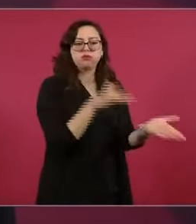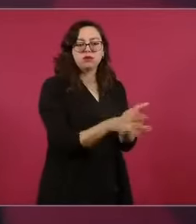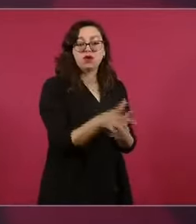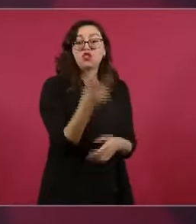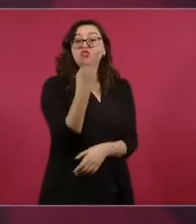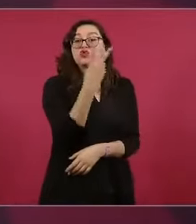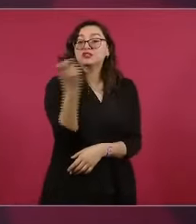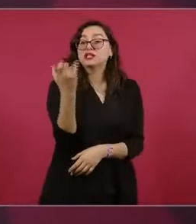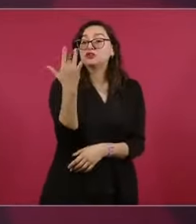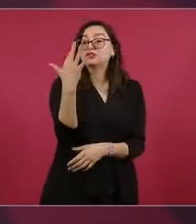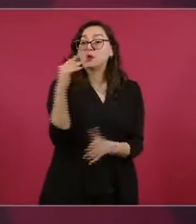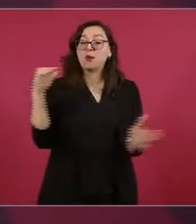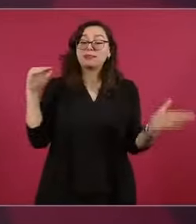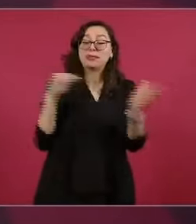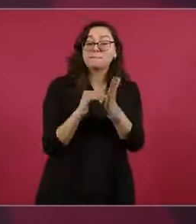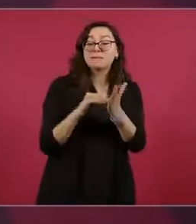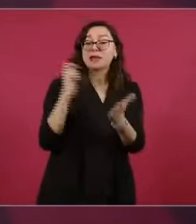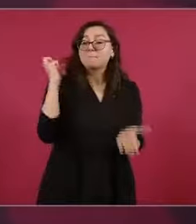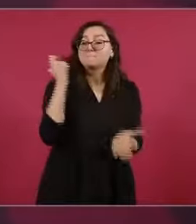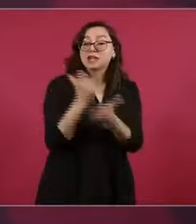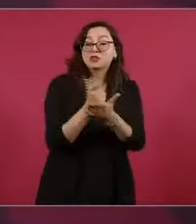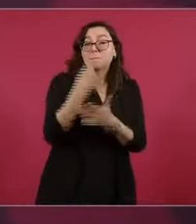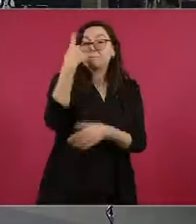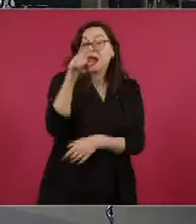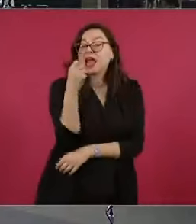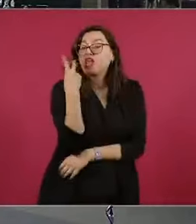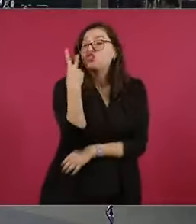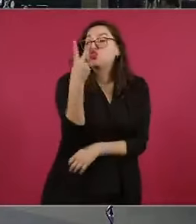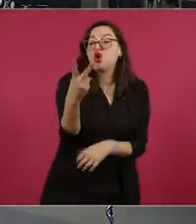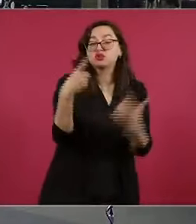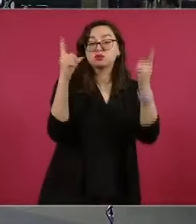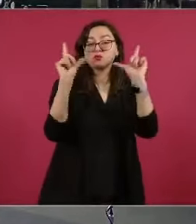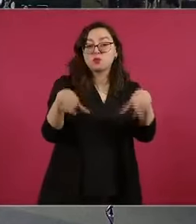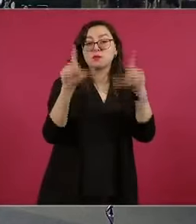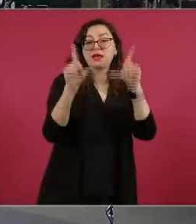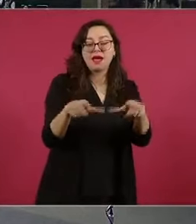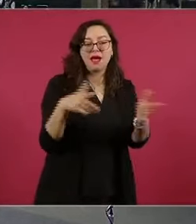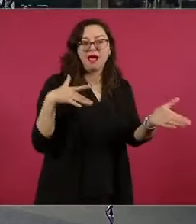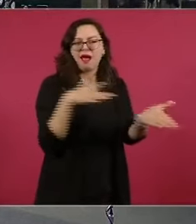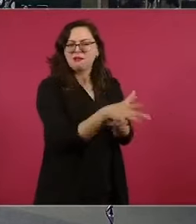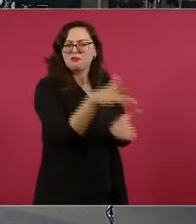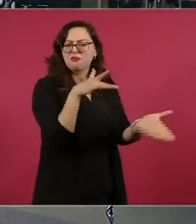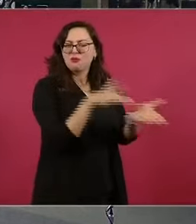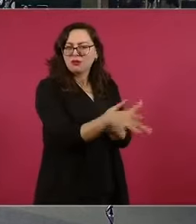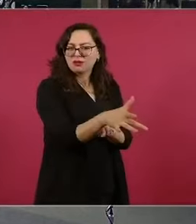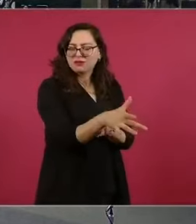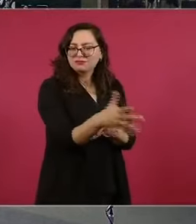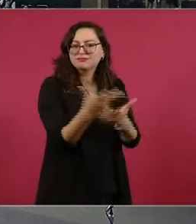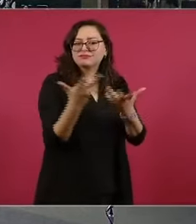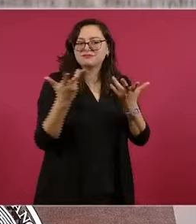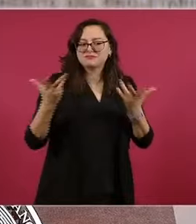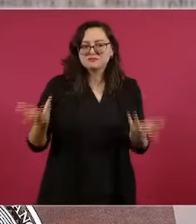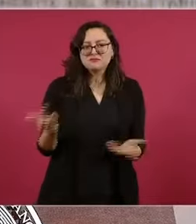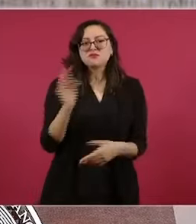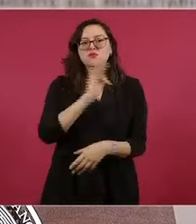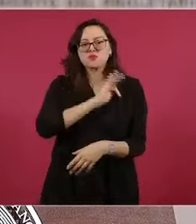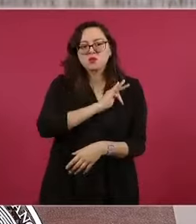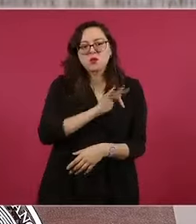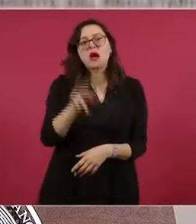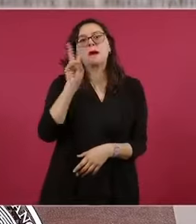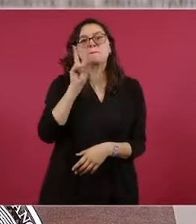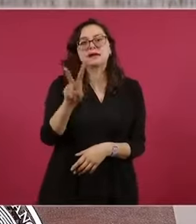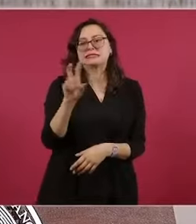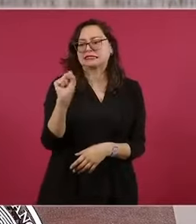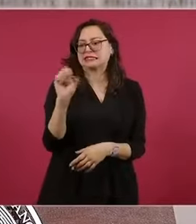mil pesos por dos anuncios, únicamente dos anuncios. Algunas de estas páginas reúnen comunidades de más de 60 mil